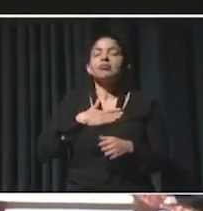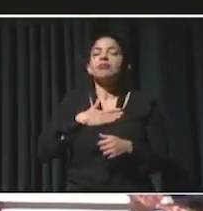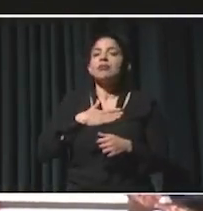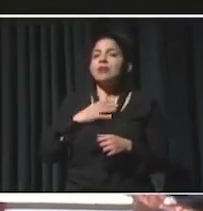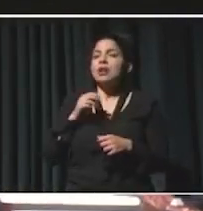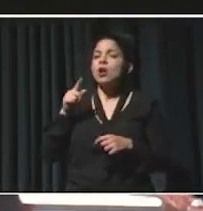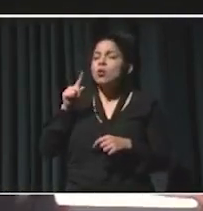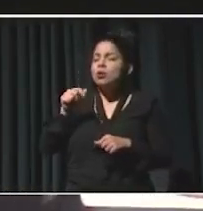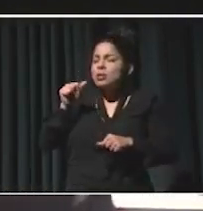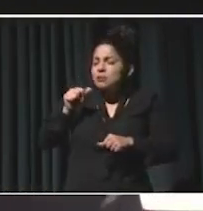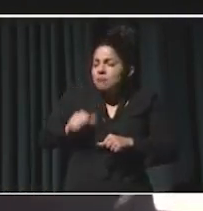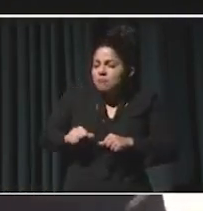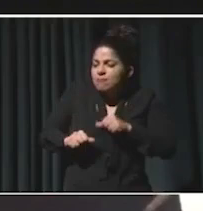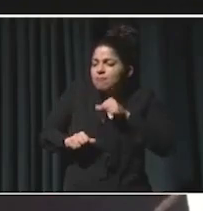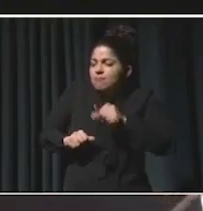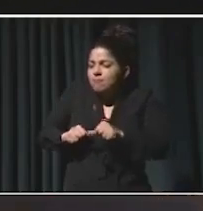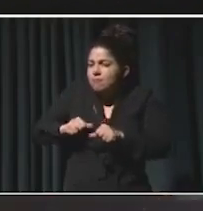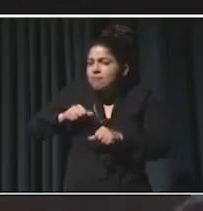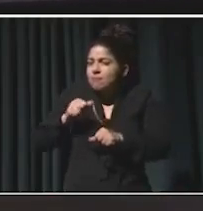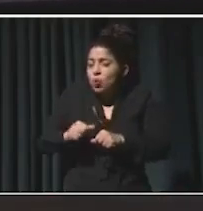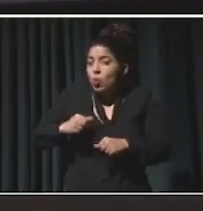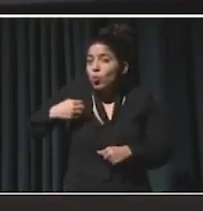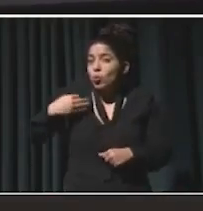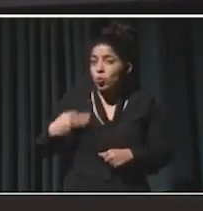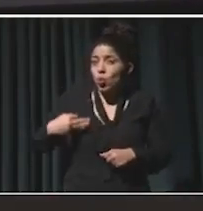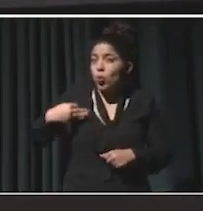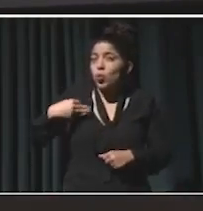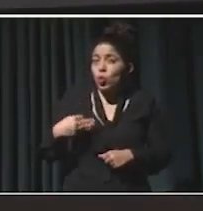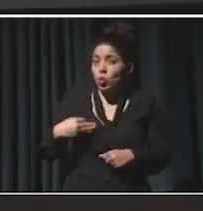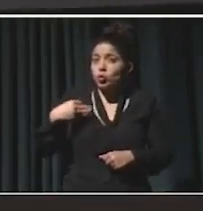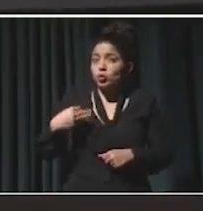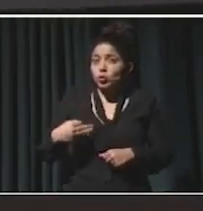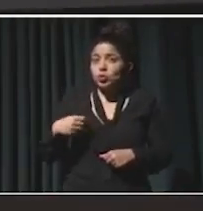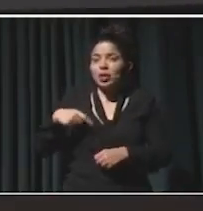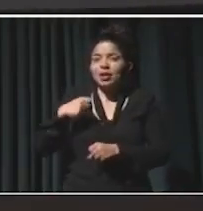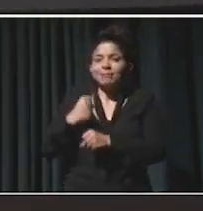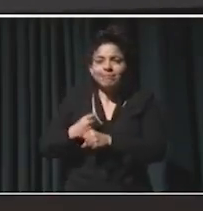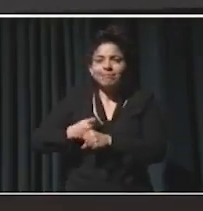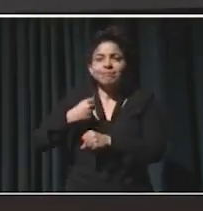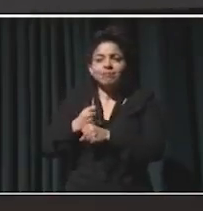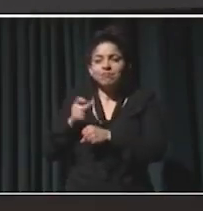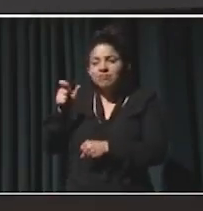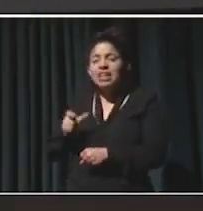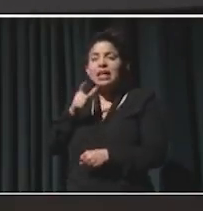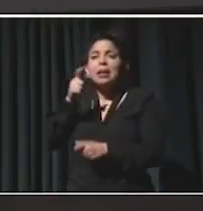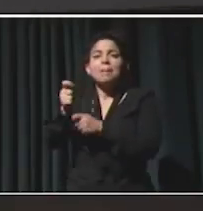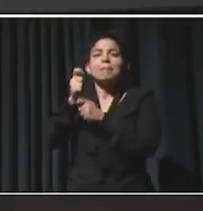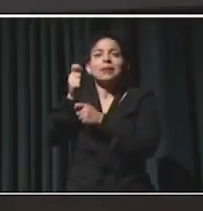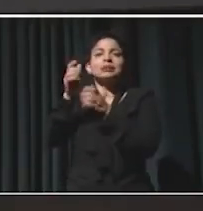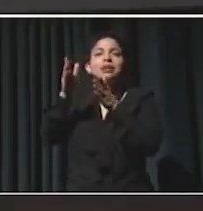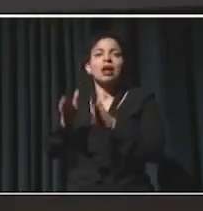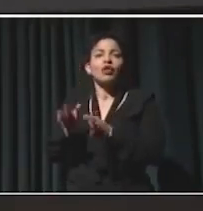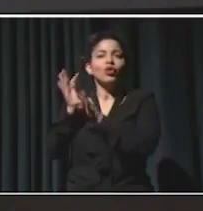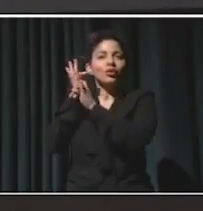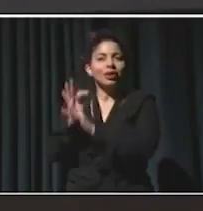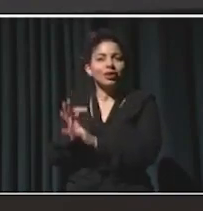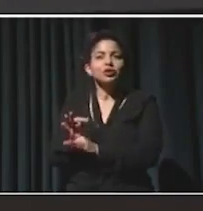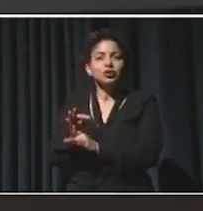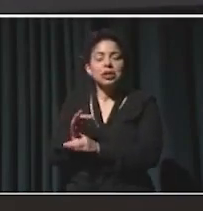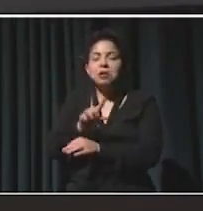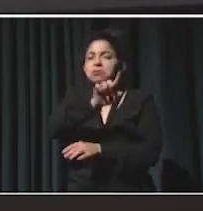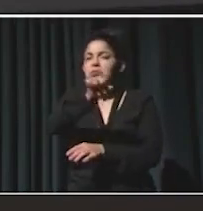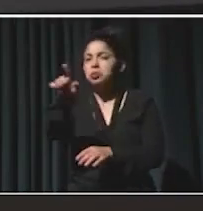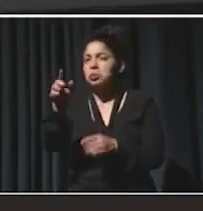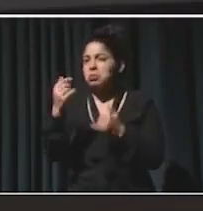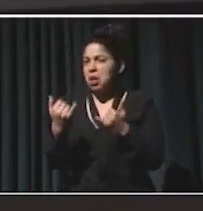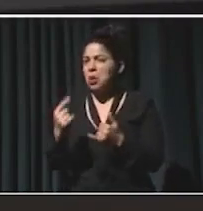arduo que día con día hace la faena de un pescador artesanal. Quiero que se imaginen por